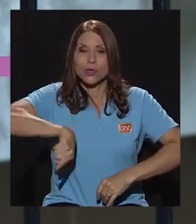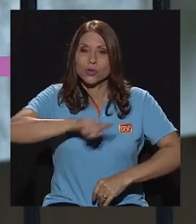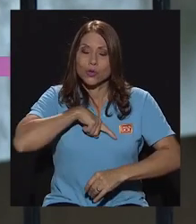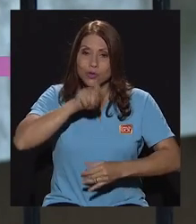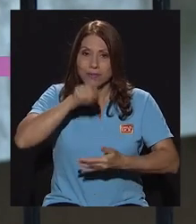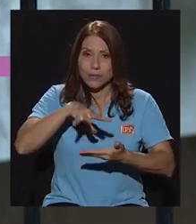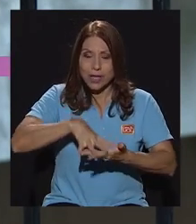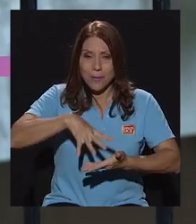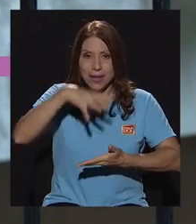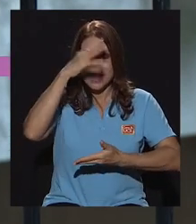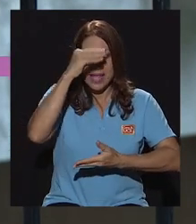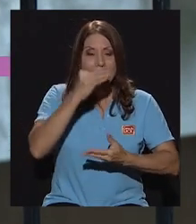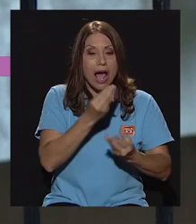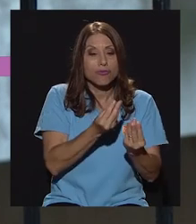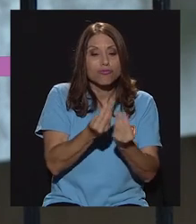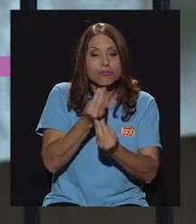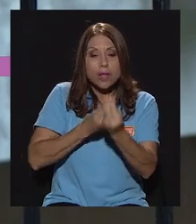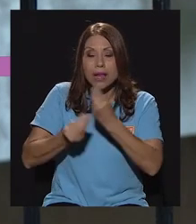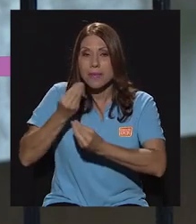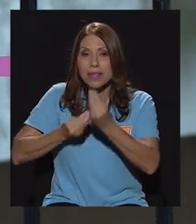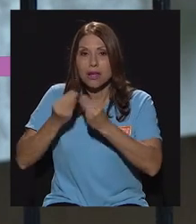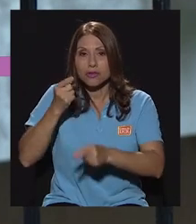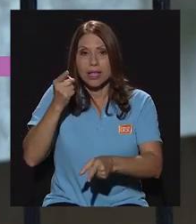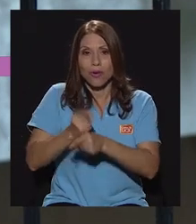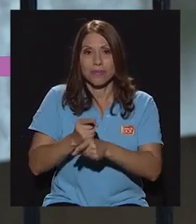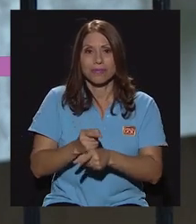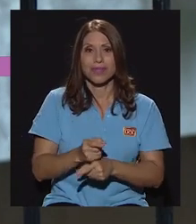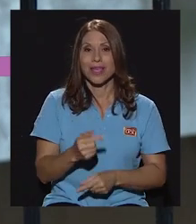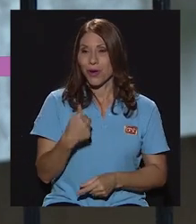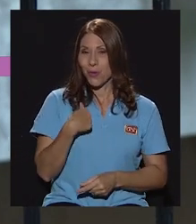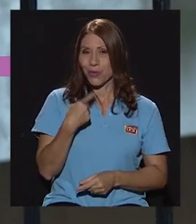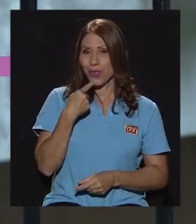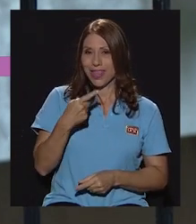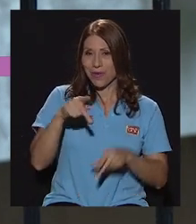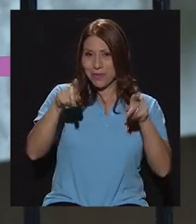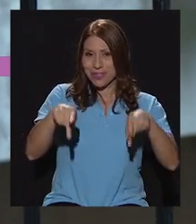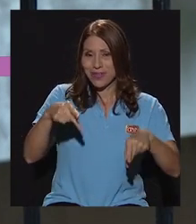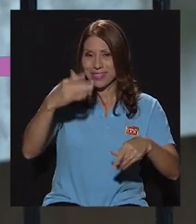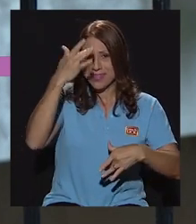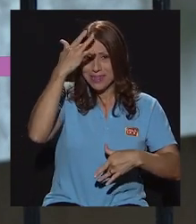debemos aprender a alimentarnos adecuadamente. Y como le digo yo a mis